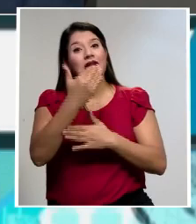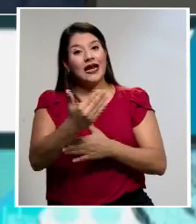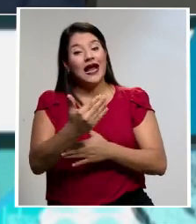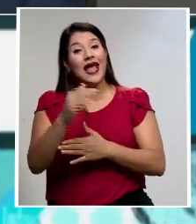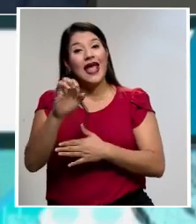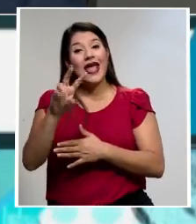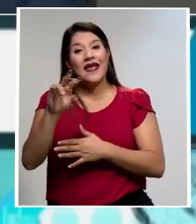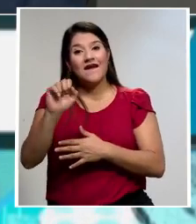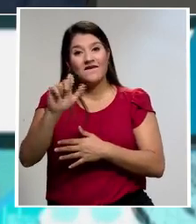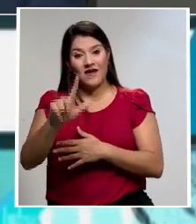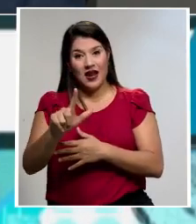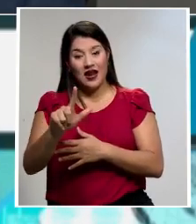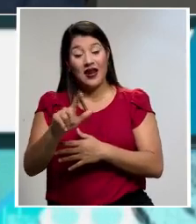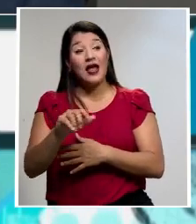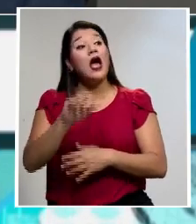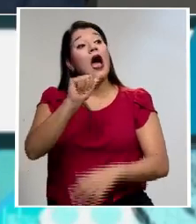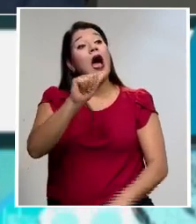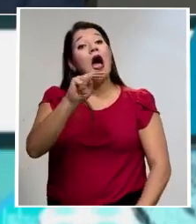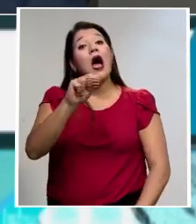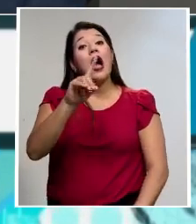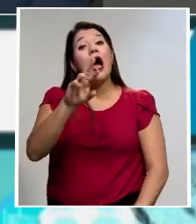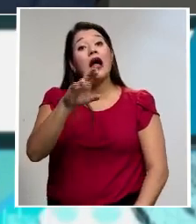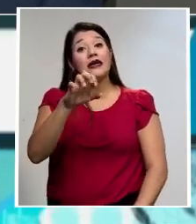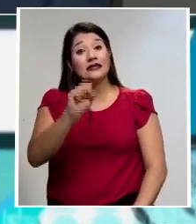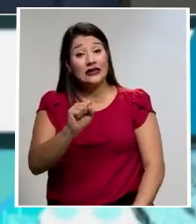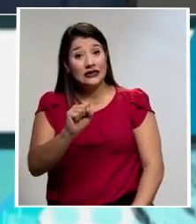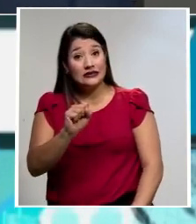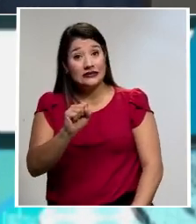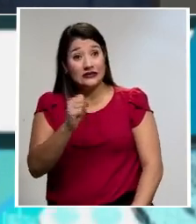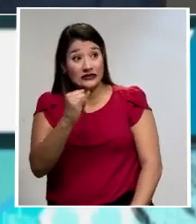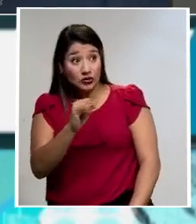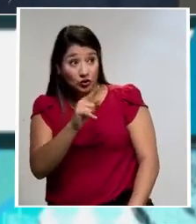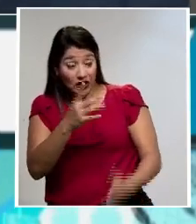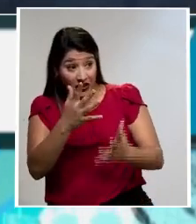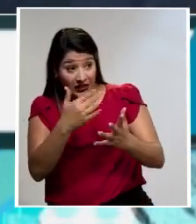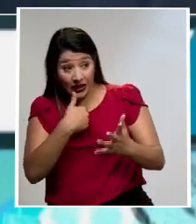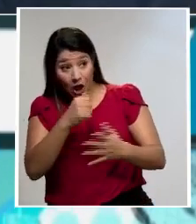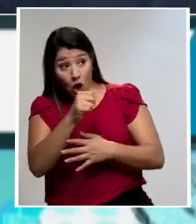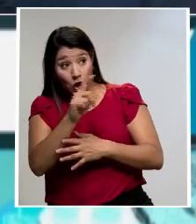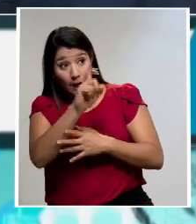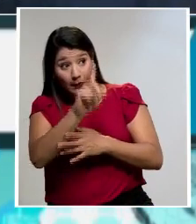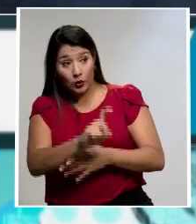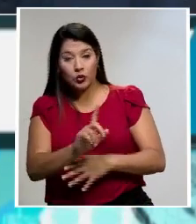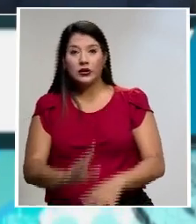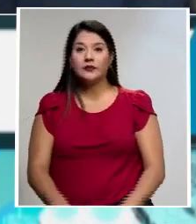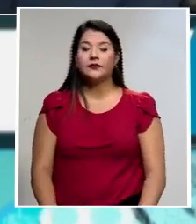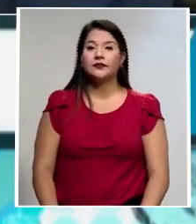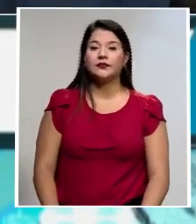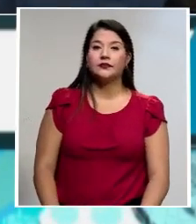don Eval. Andrés, si usted lo tiene a bien, don Ernesto, despide el pase.